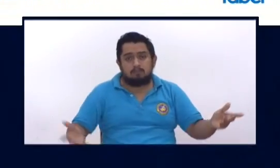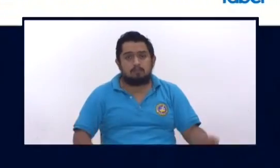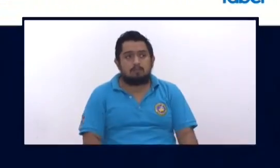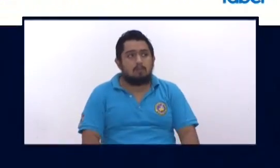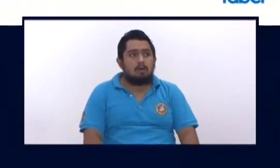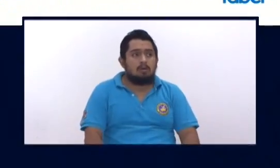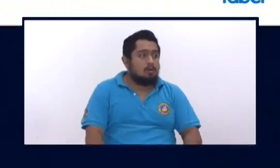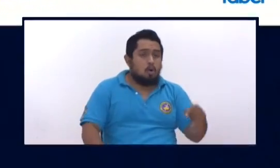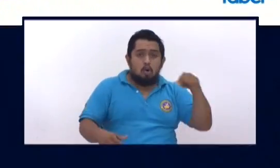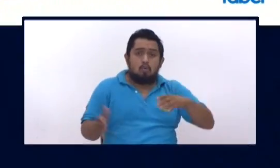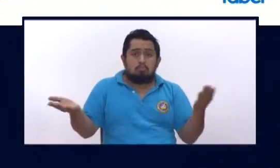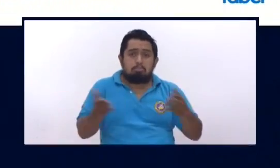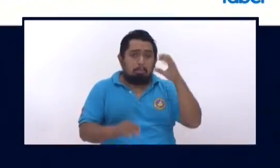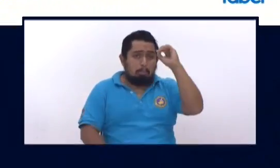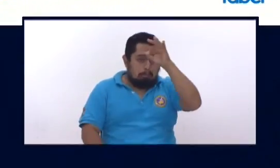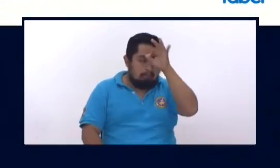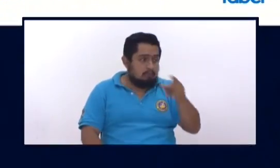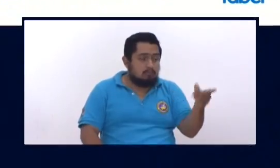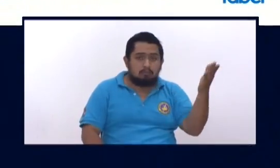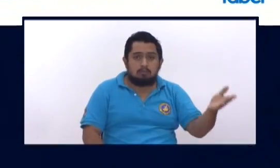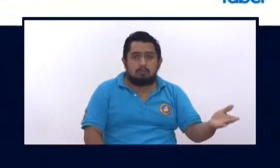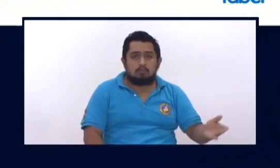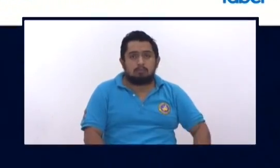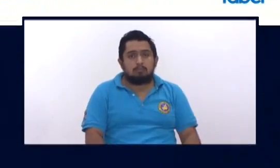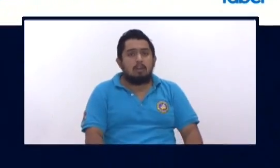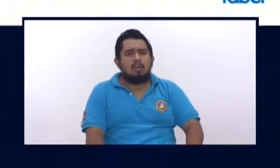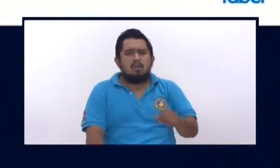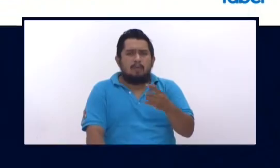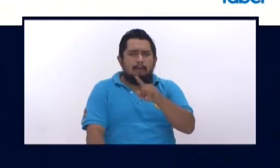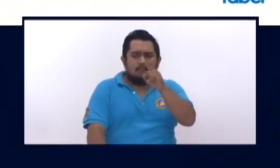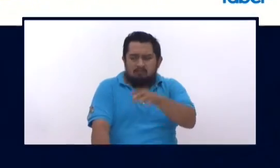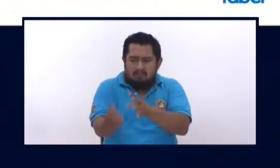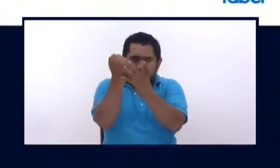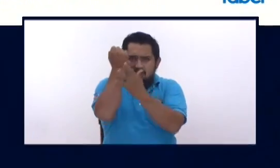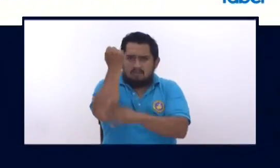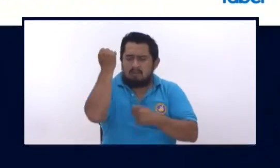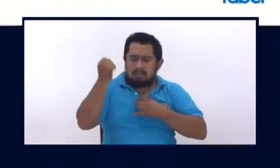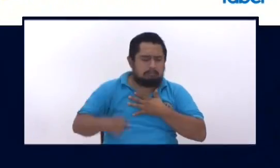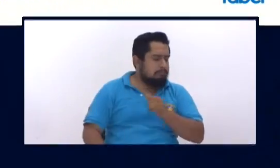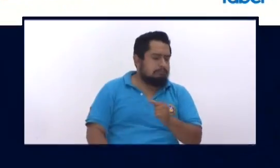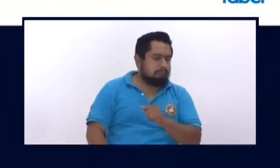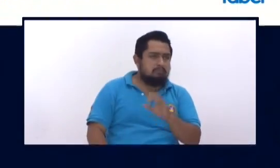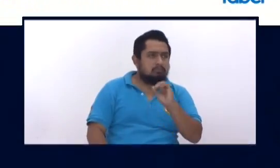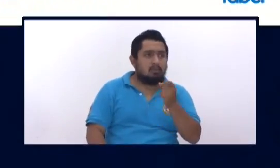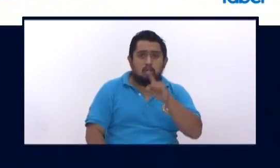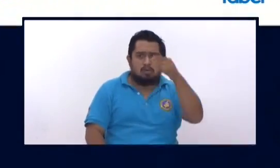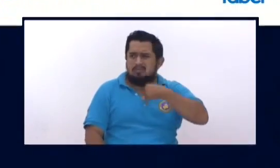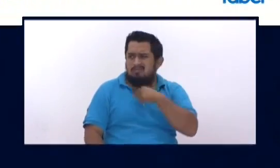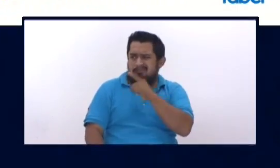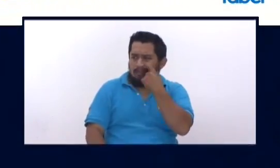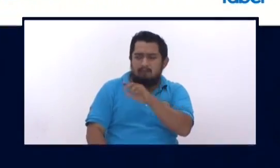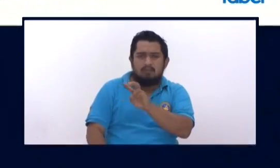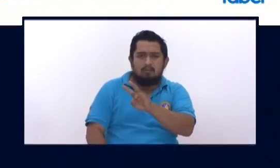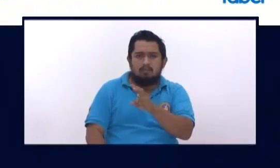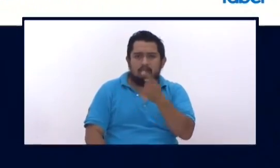entonces no saben qué hacer a cuánto le da miedo la sangre aquí si yo no soy muy bueno para es